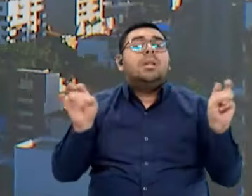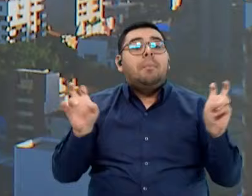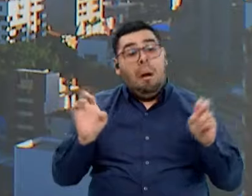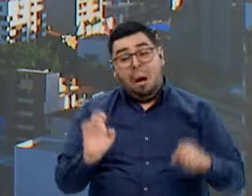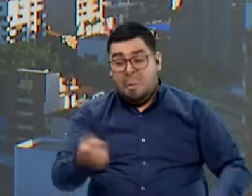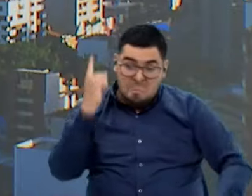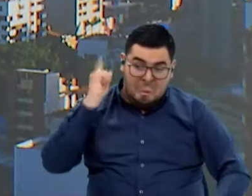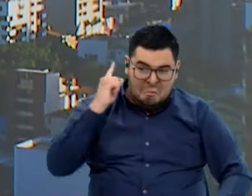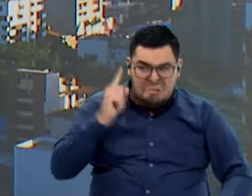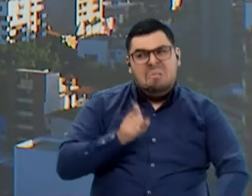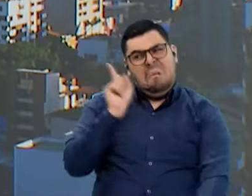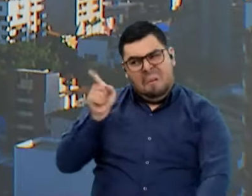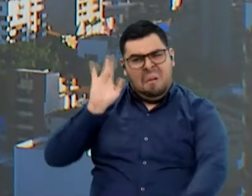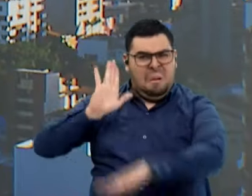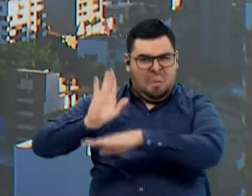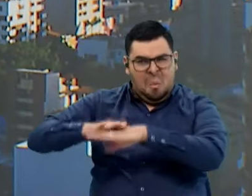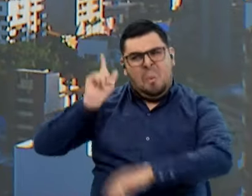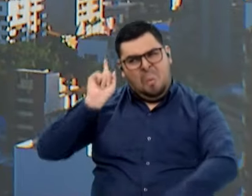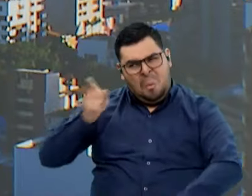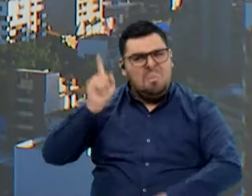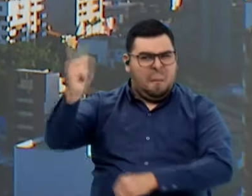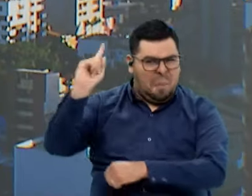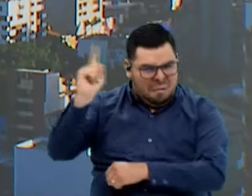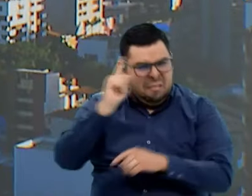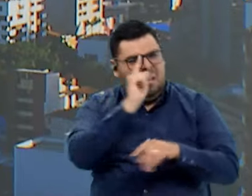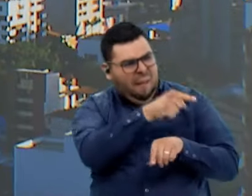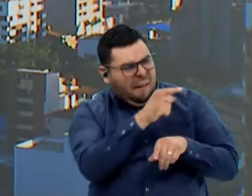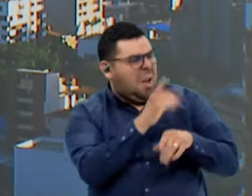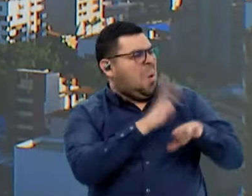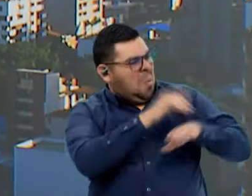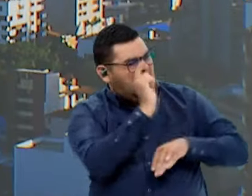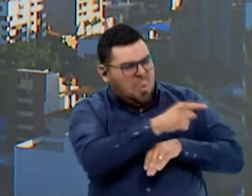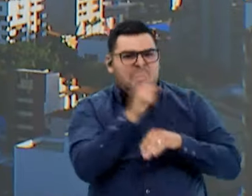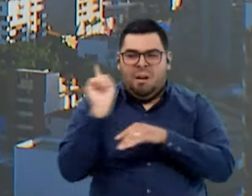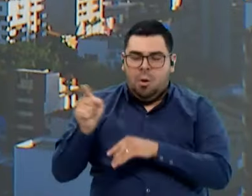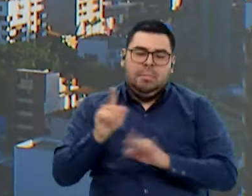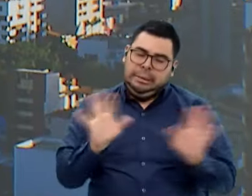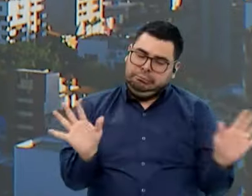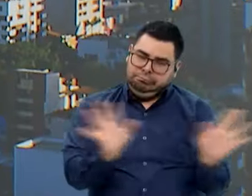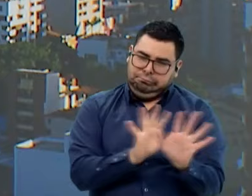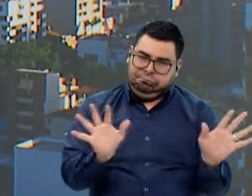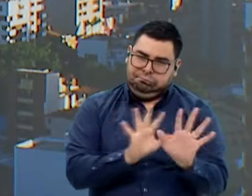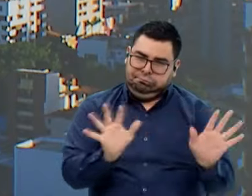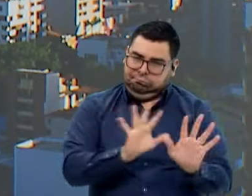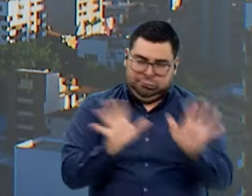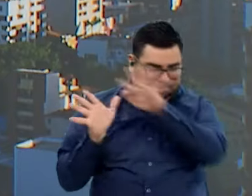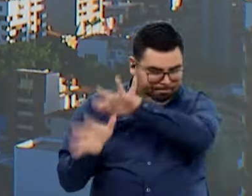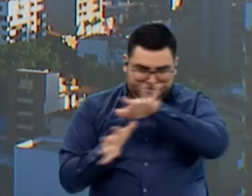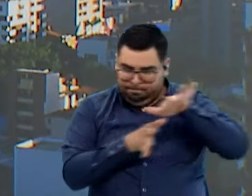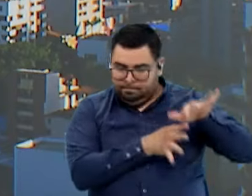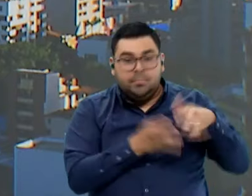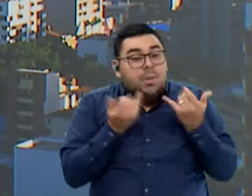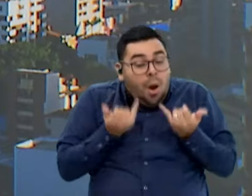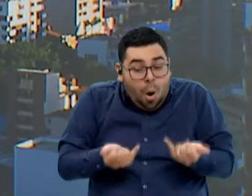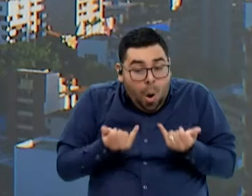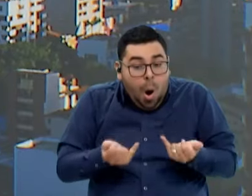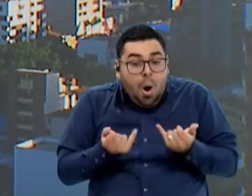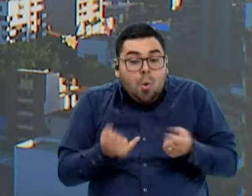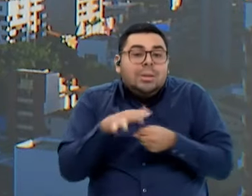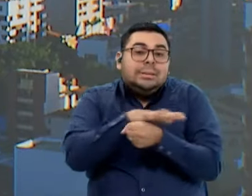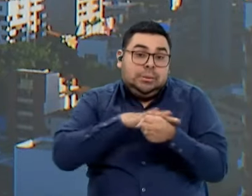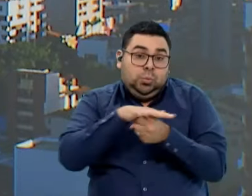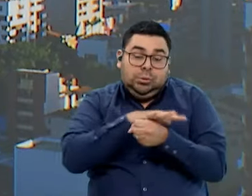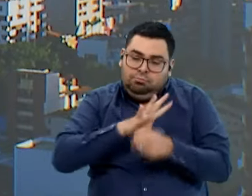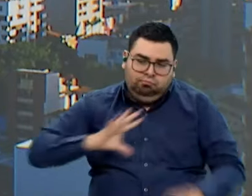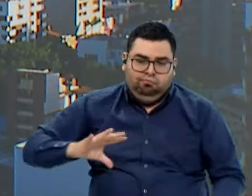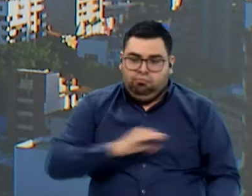cierto. En este momento no es para culpar al uno o culpar al otro. Acá en este momento es de entre todos sacar